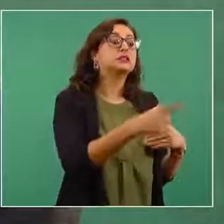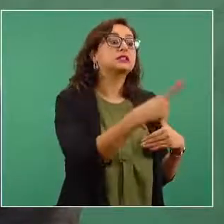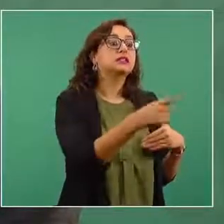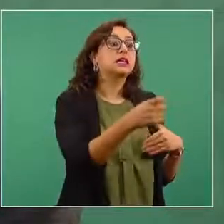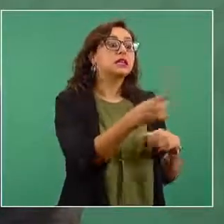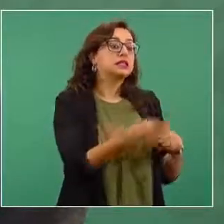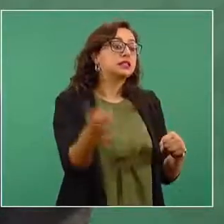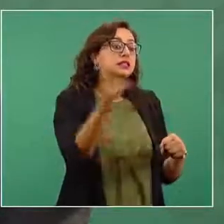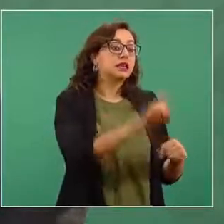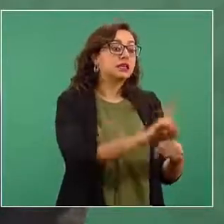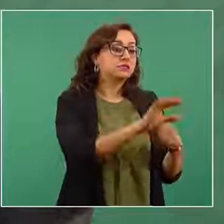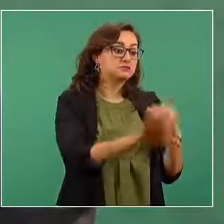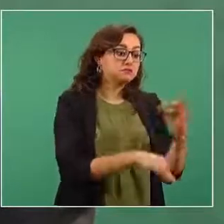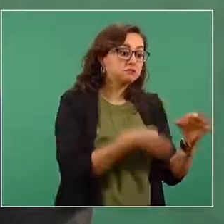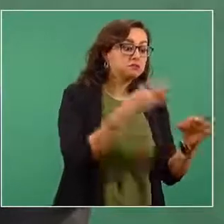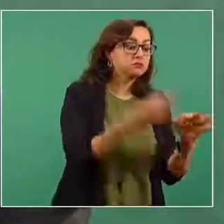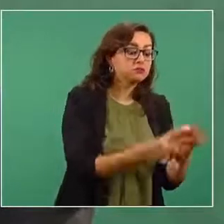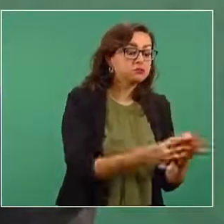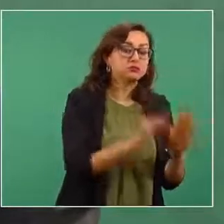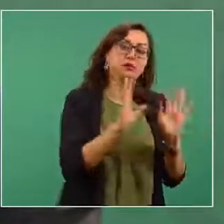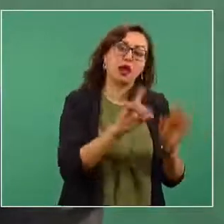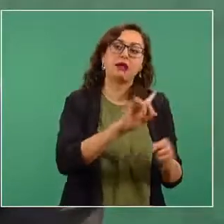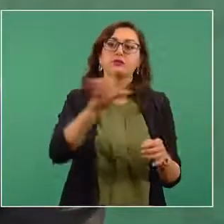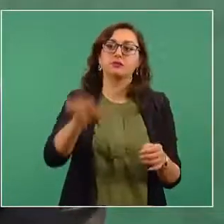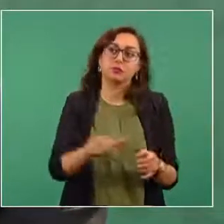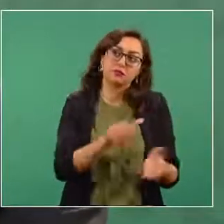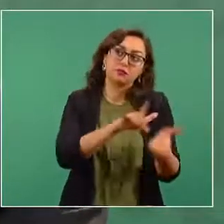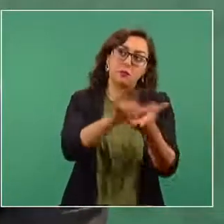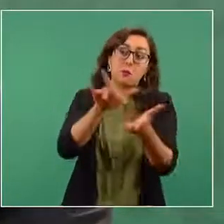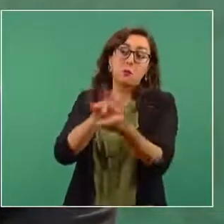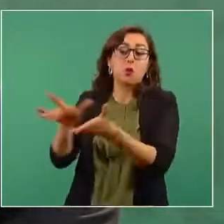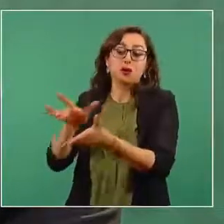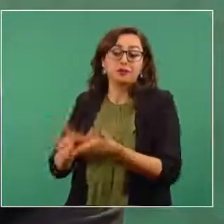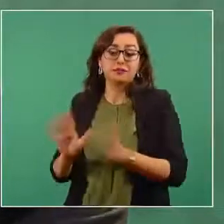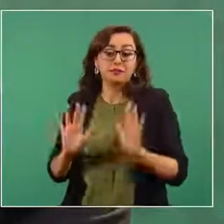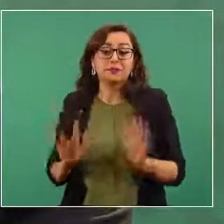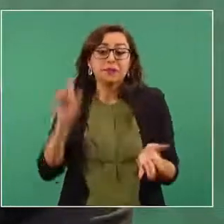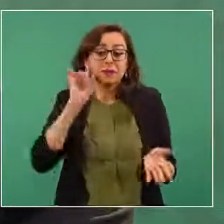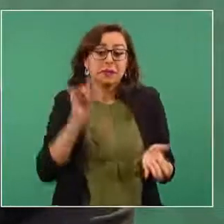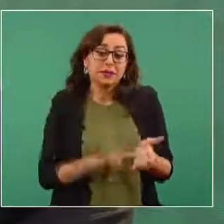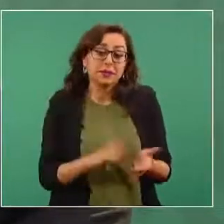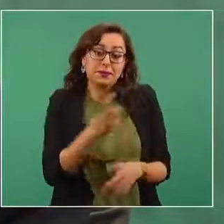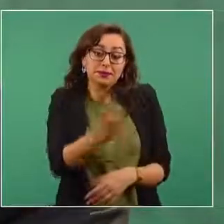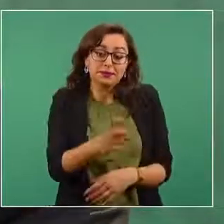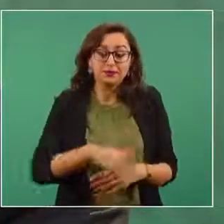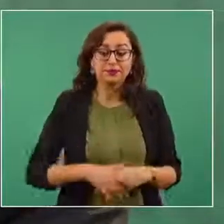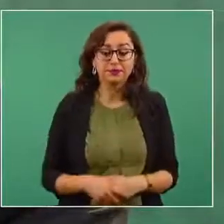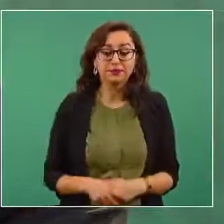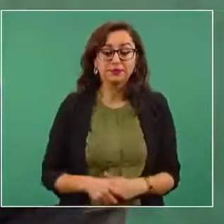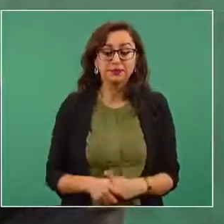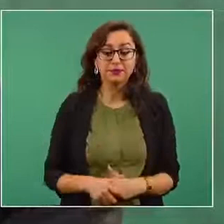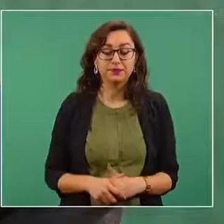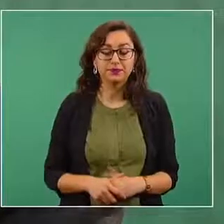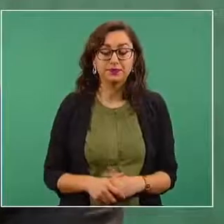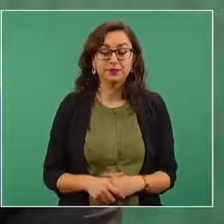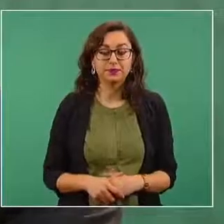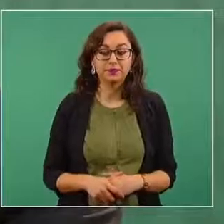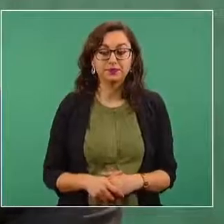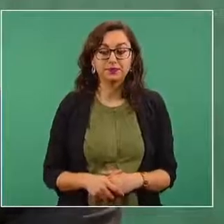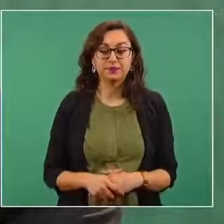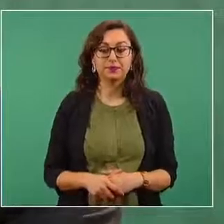y su plan de vacunación. Yo creo que ellos están considerando que